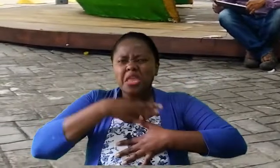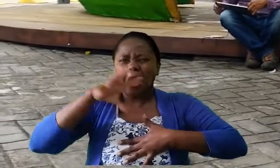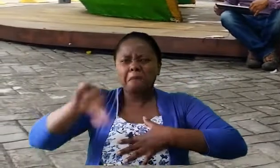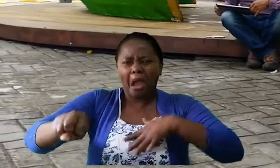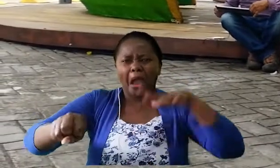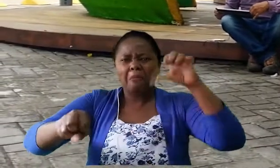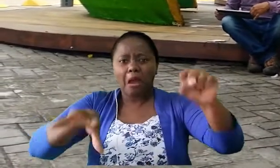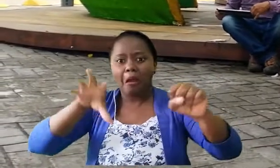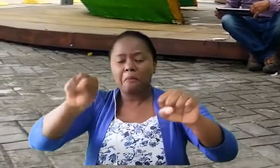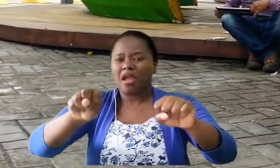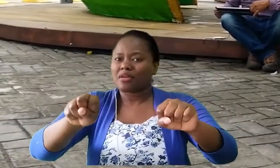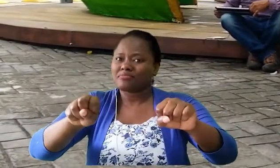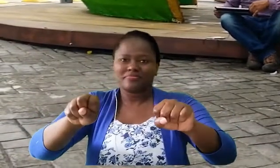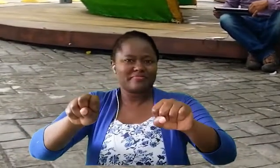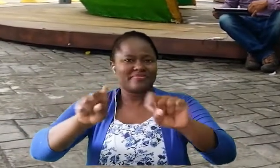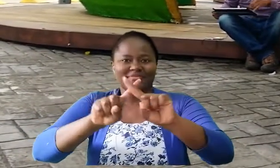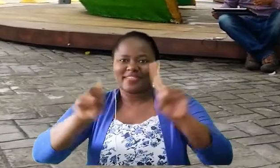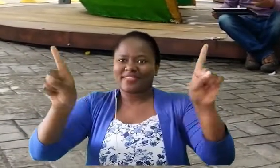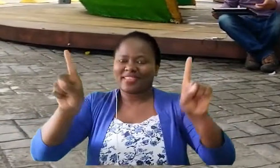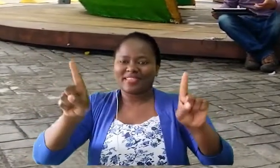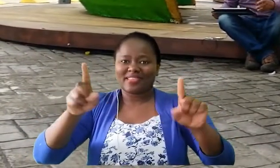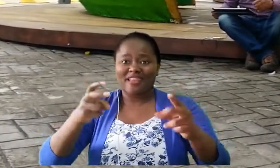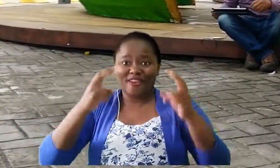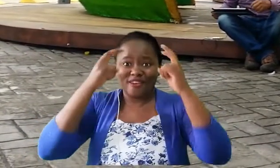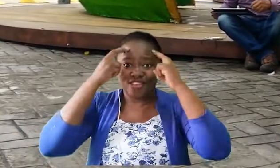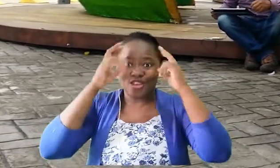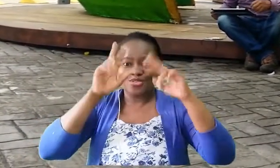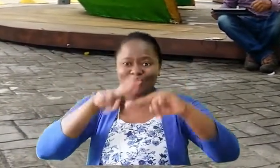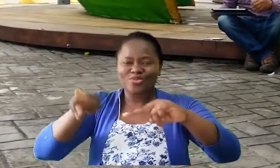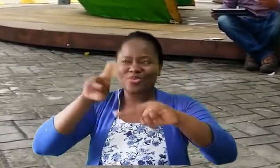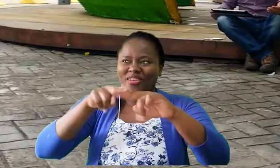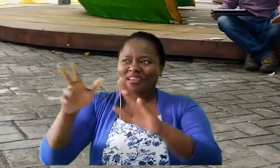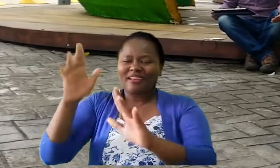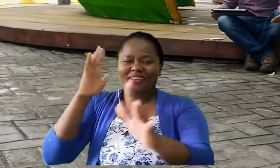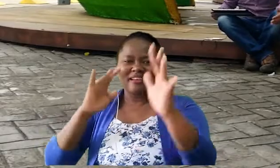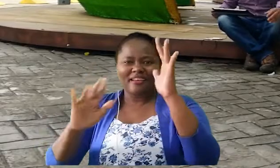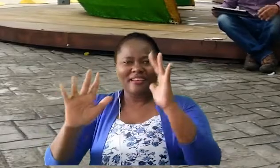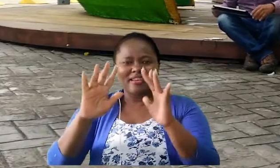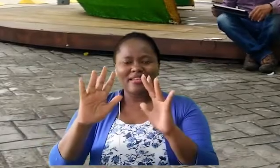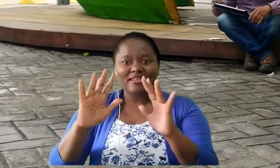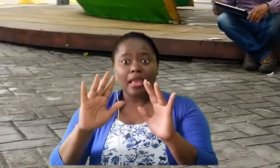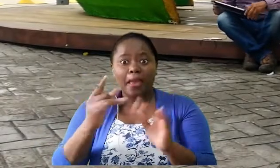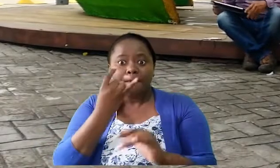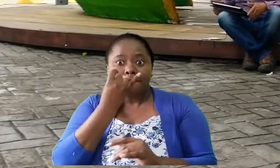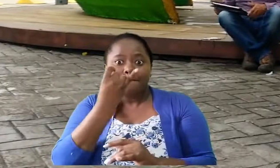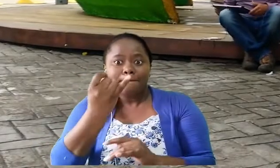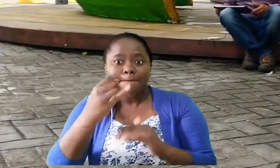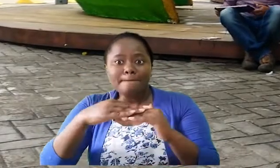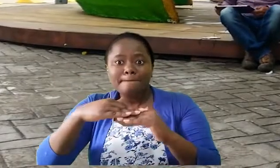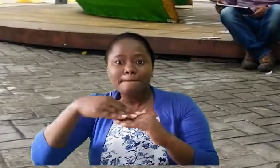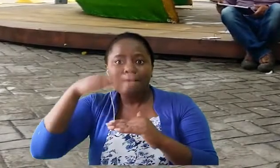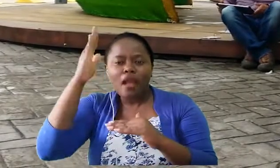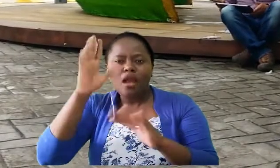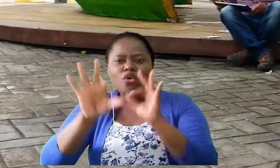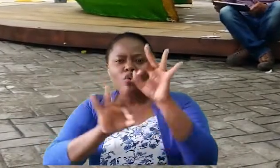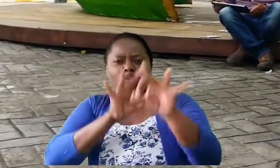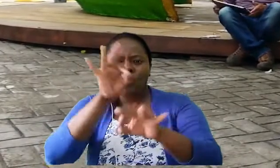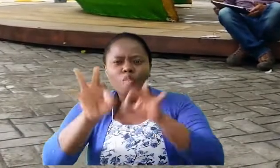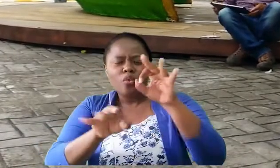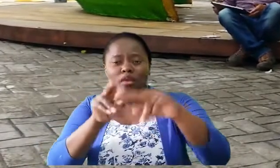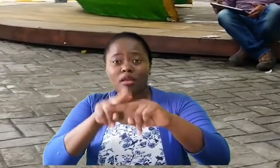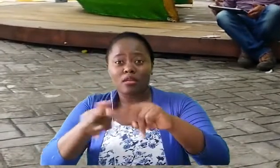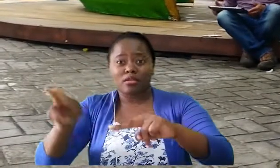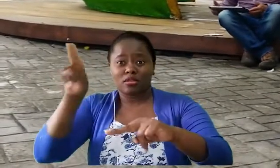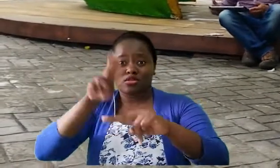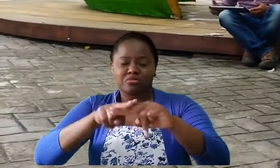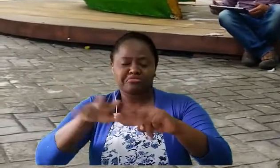poco, digamos, más ambiciosa en ese sentido de conservación de la naturaleza. Por ejemplo, la idea